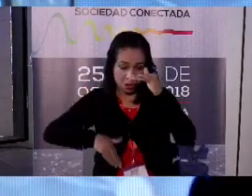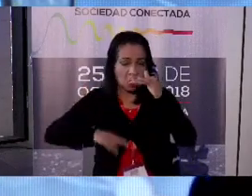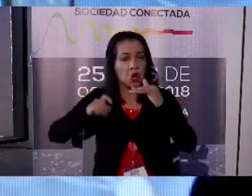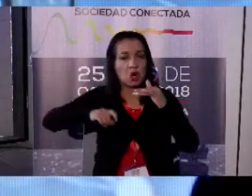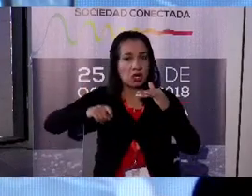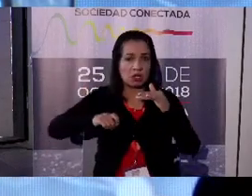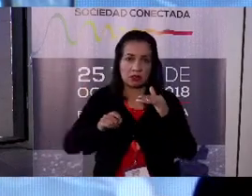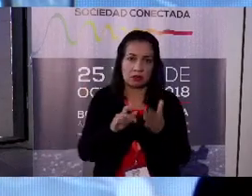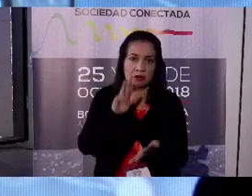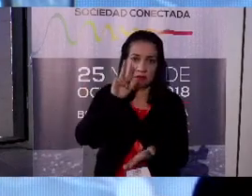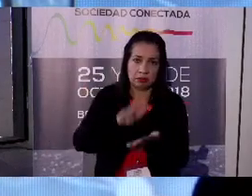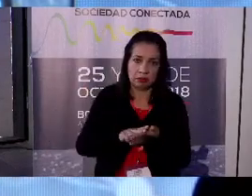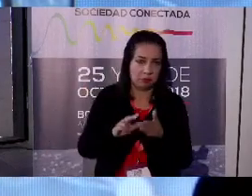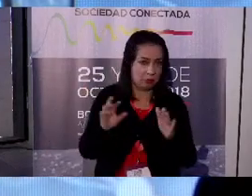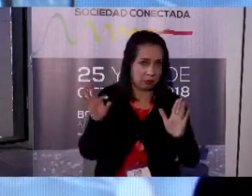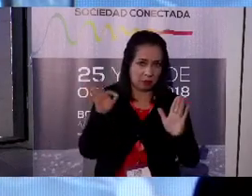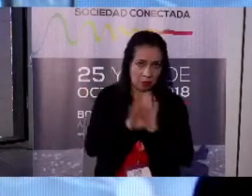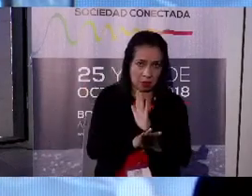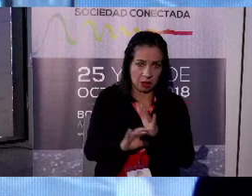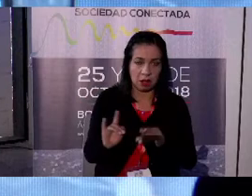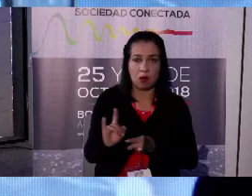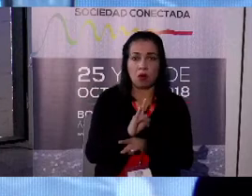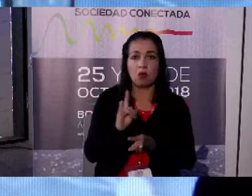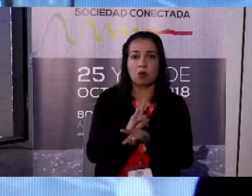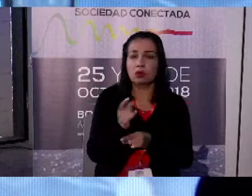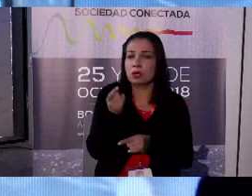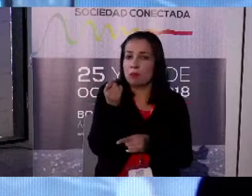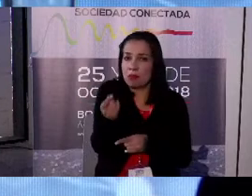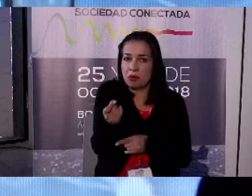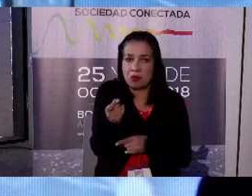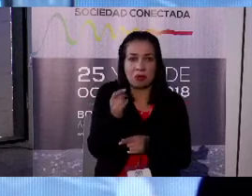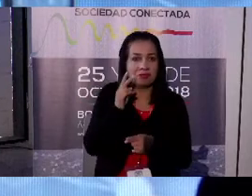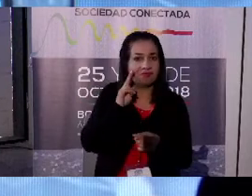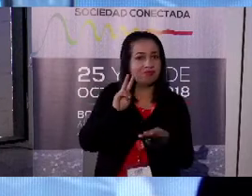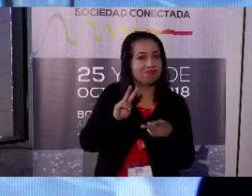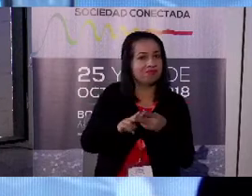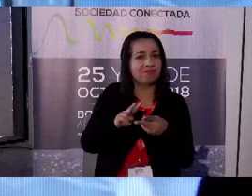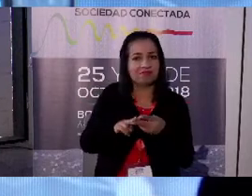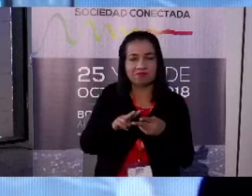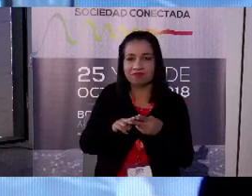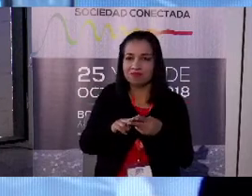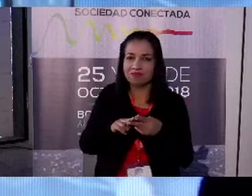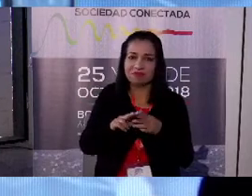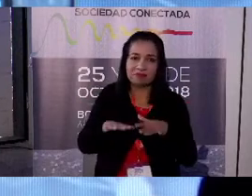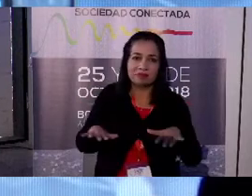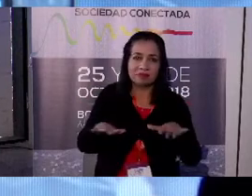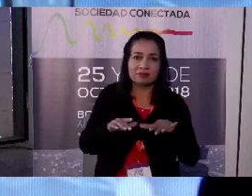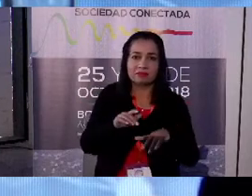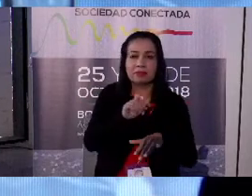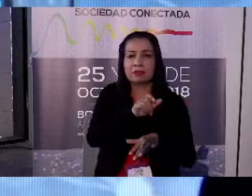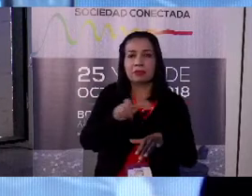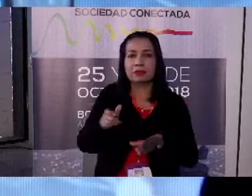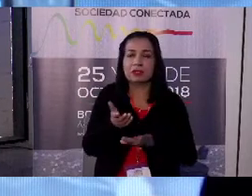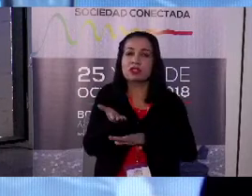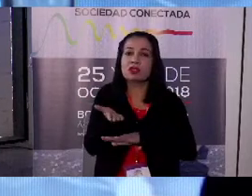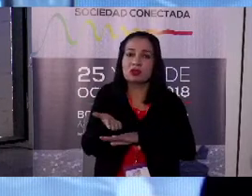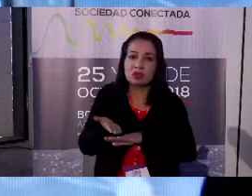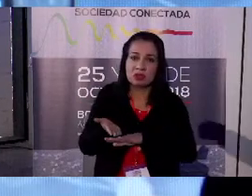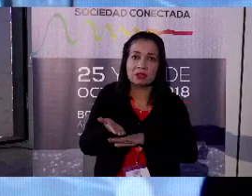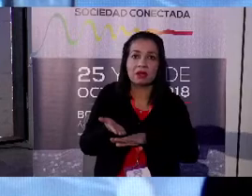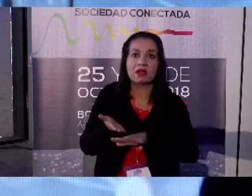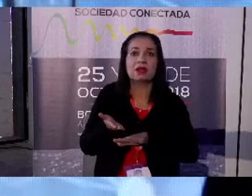eh eso se ha usado poco Eh no lo conocen los los que son solicitan